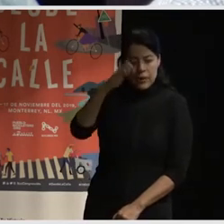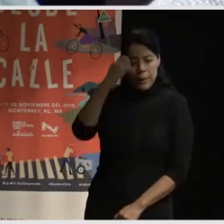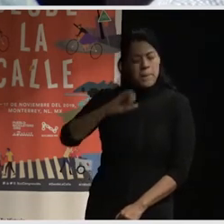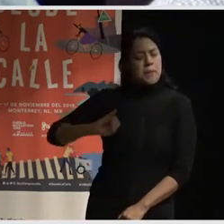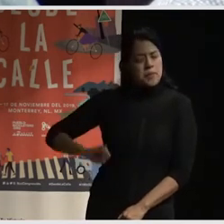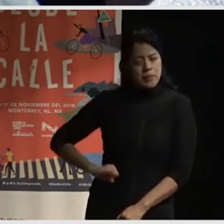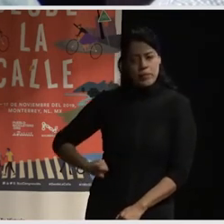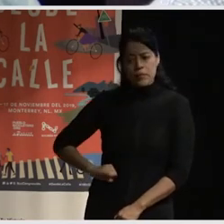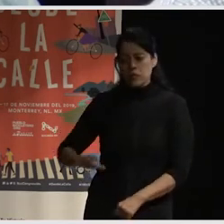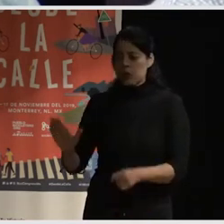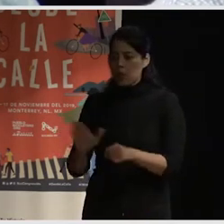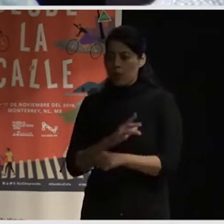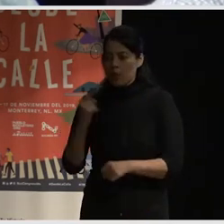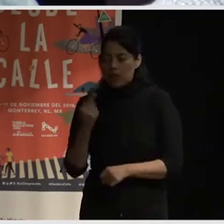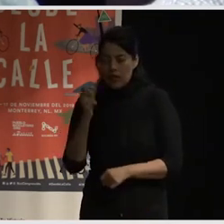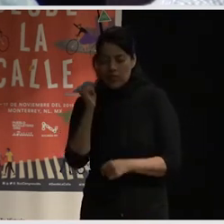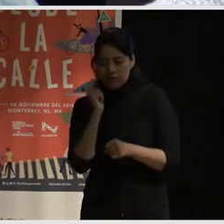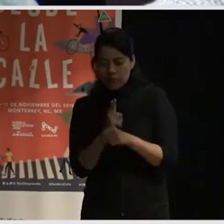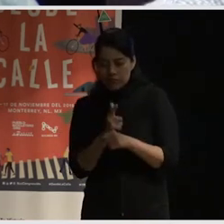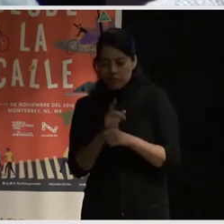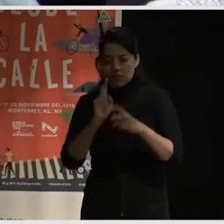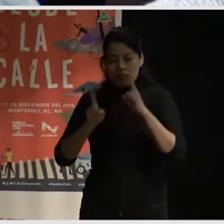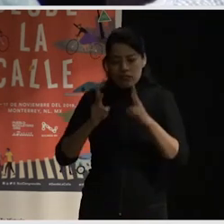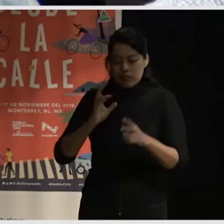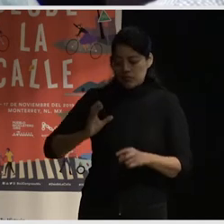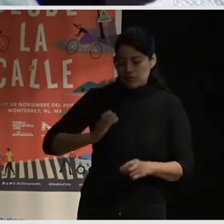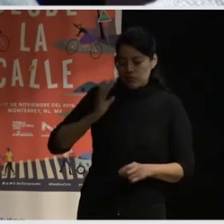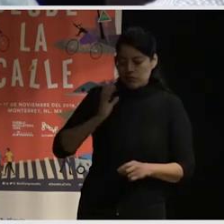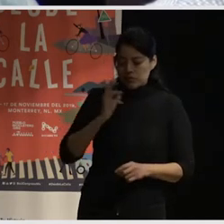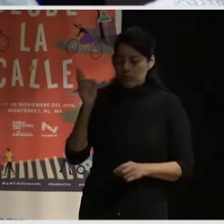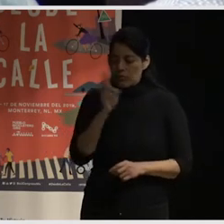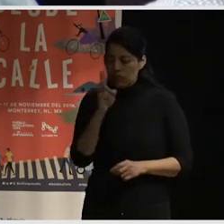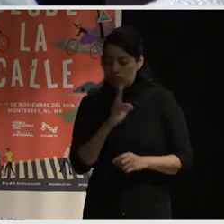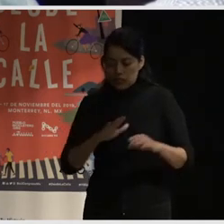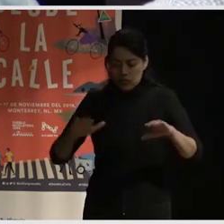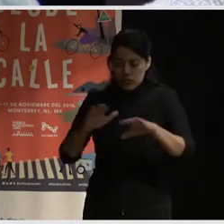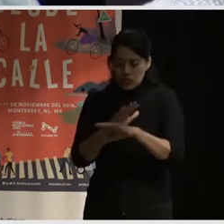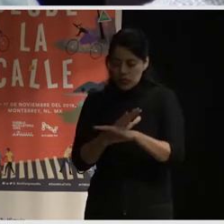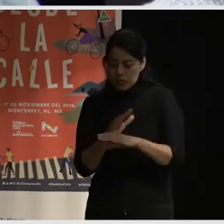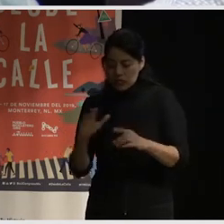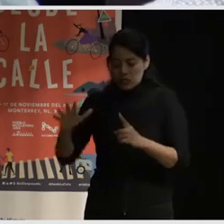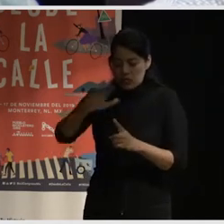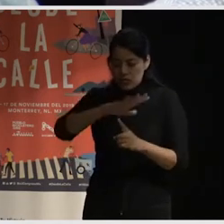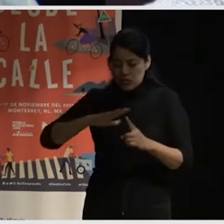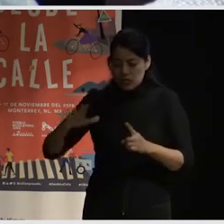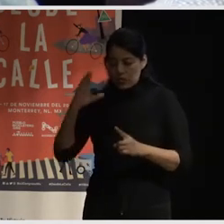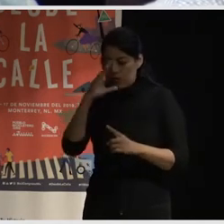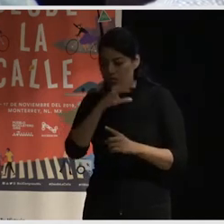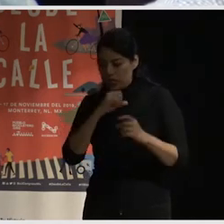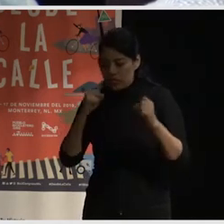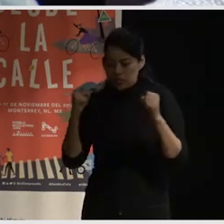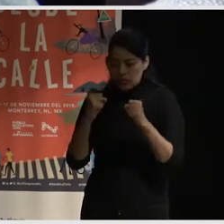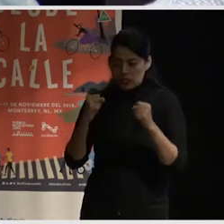interesante porque nosotros nos damos cuenta que hablar tanto de la calidad del aire como del cambio climático requiere ir con gente